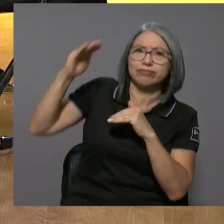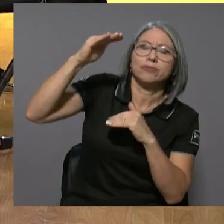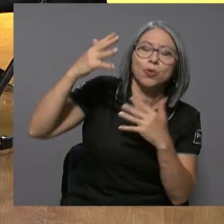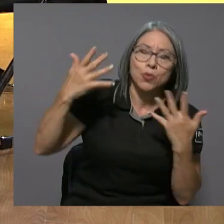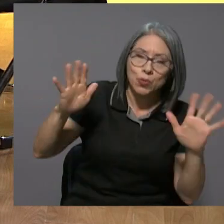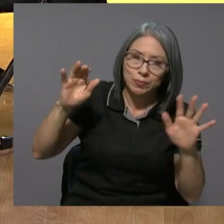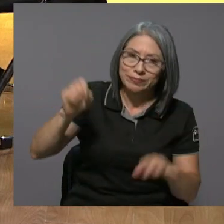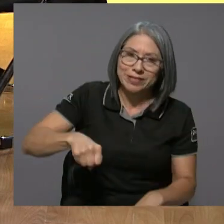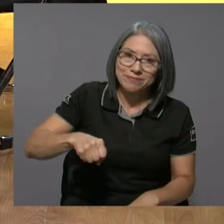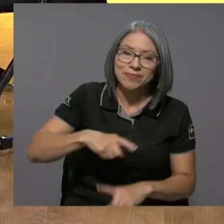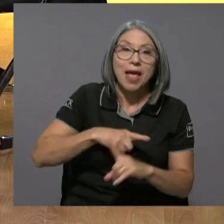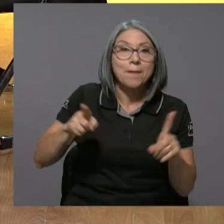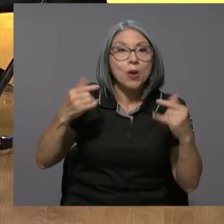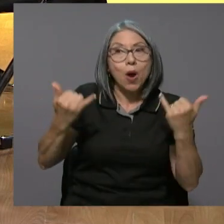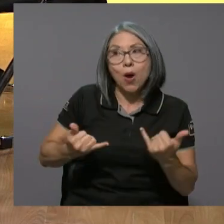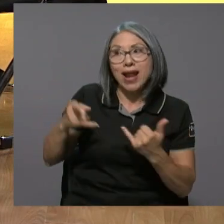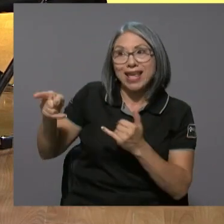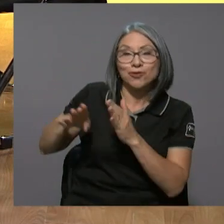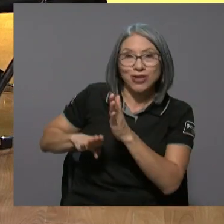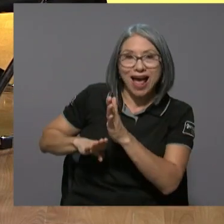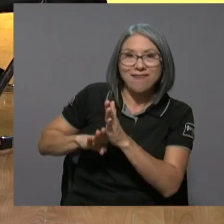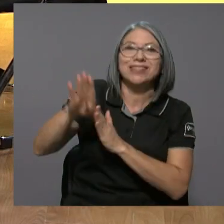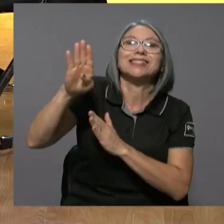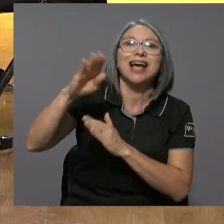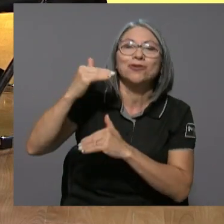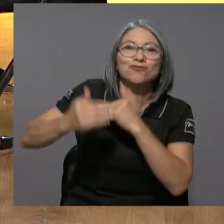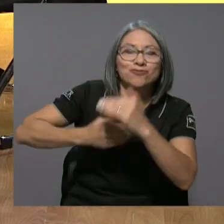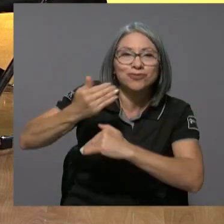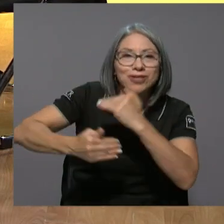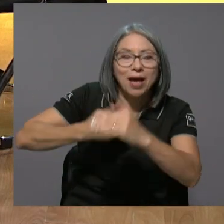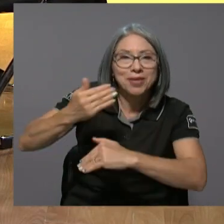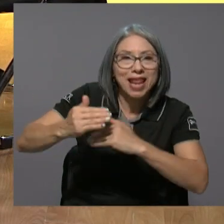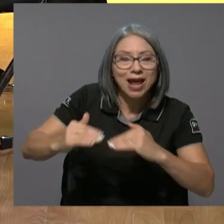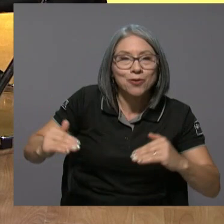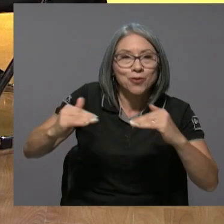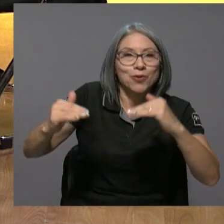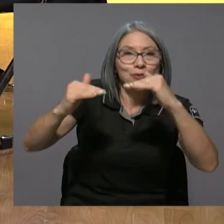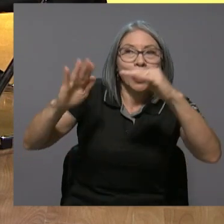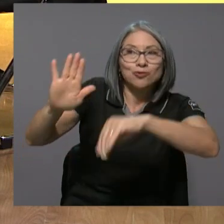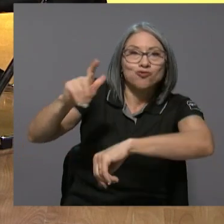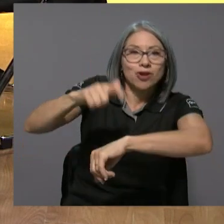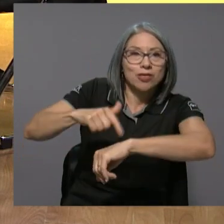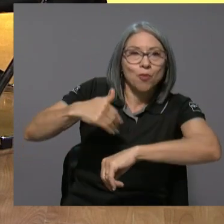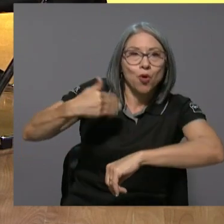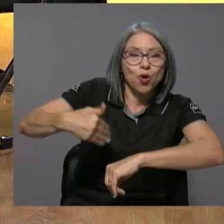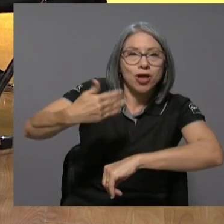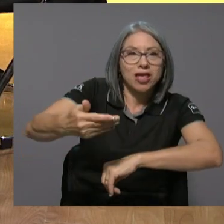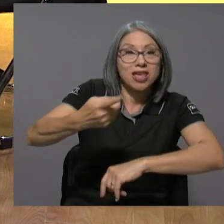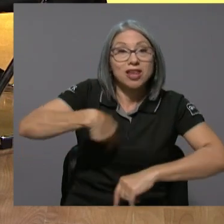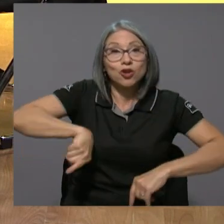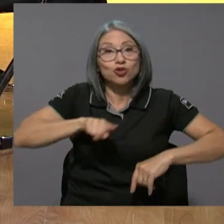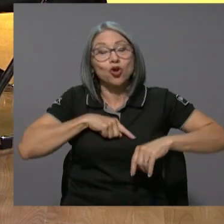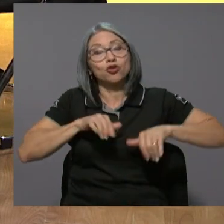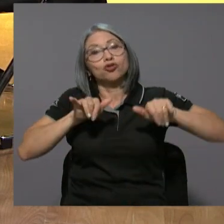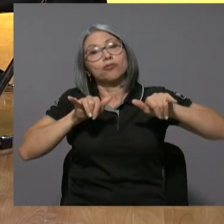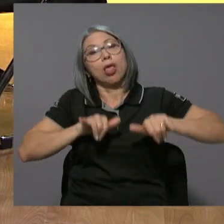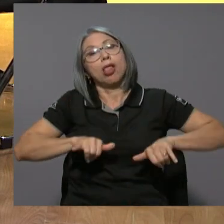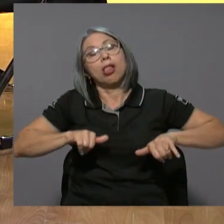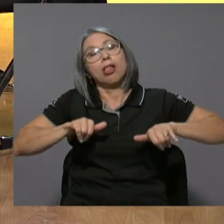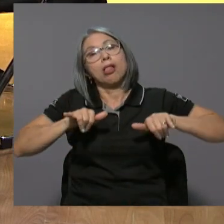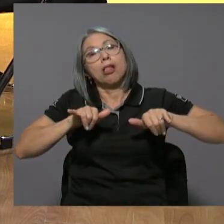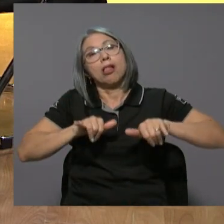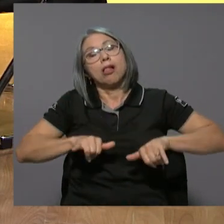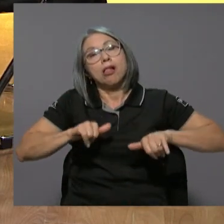Y bueno, ellos avanzaron, ¿verdad? Caminaron a su ritmo y nosotros nos quedamos ahí muy lentos,